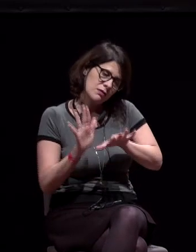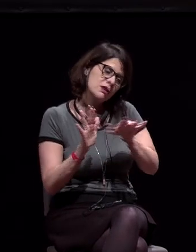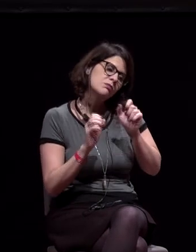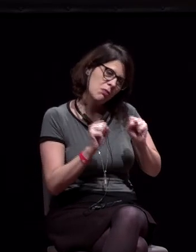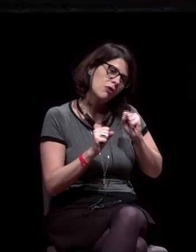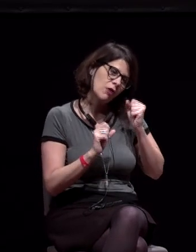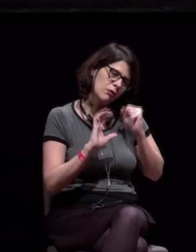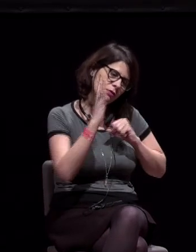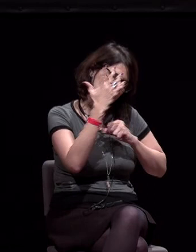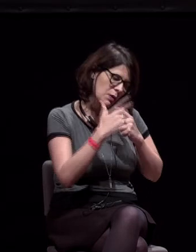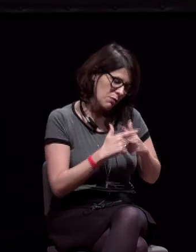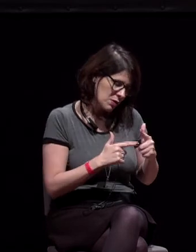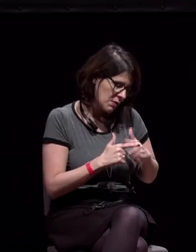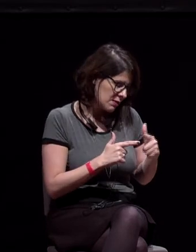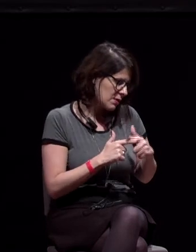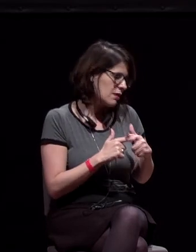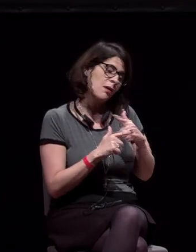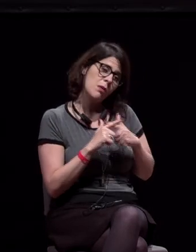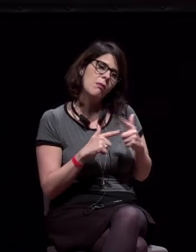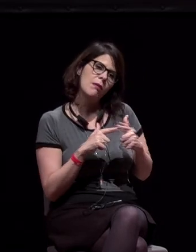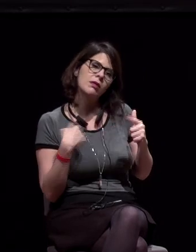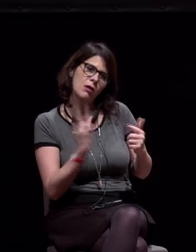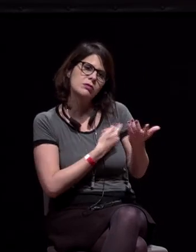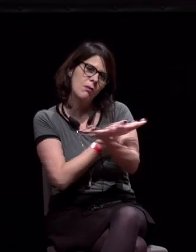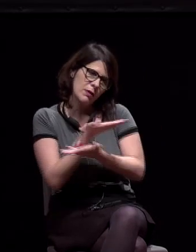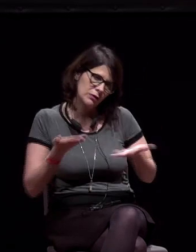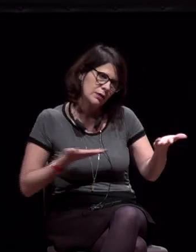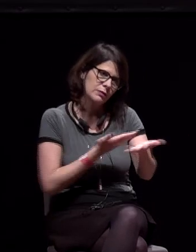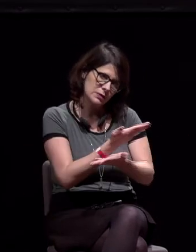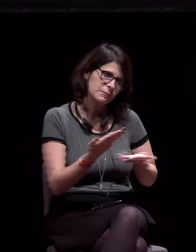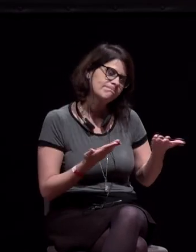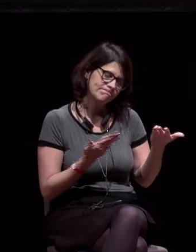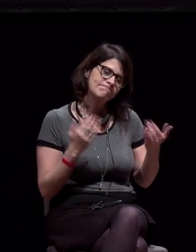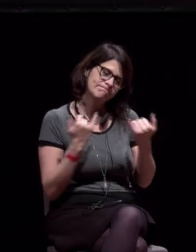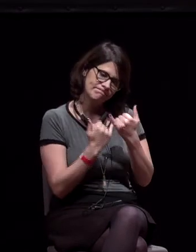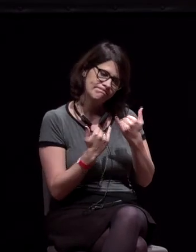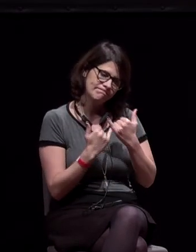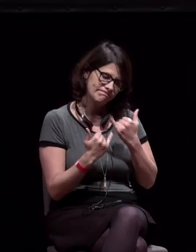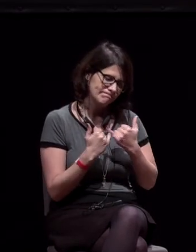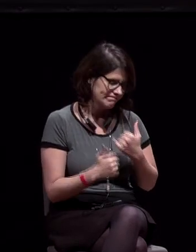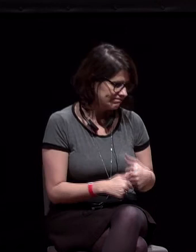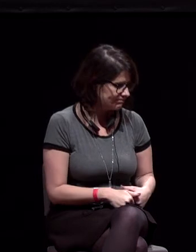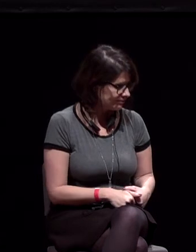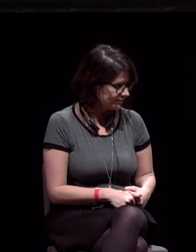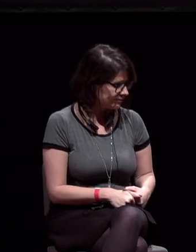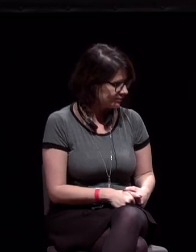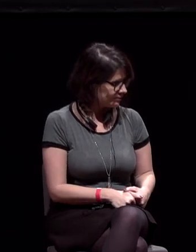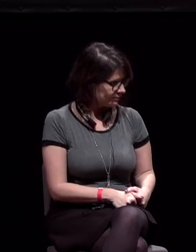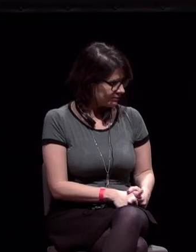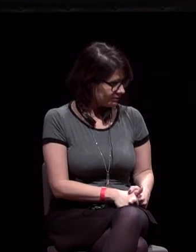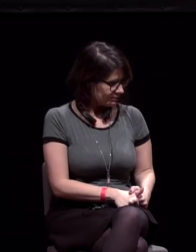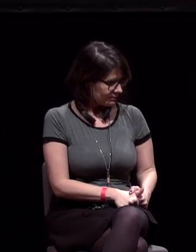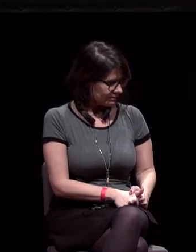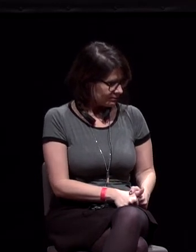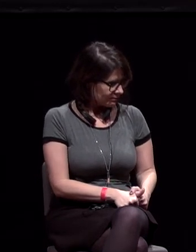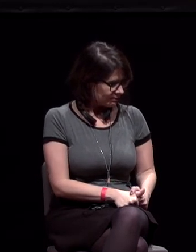problema que compartimos. Y en ese sentido también, bueno, pues esto, ¿no? O sea, los términos,